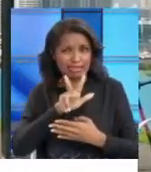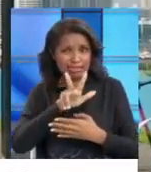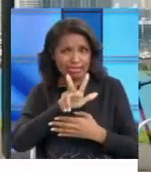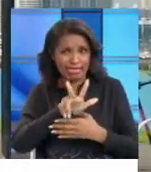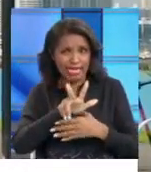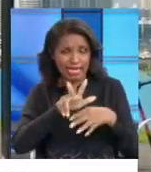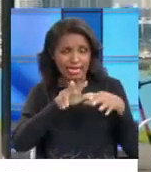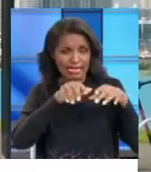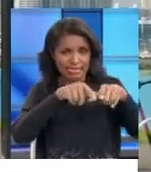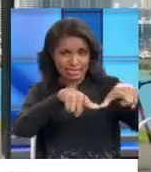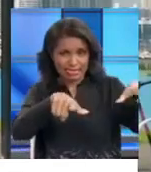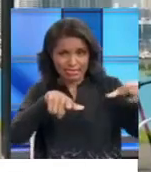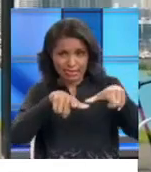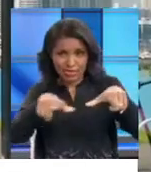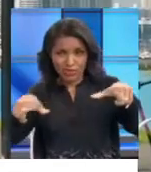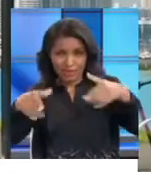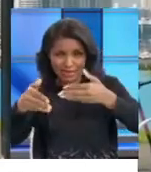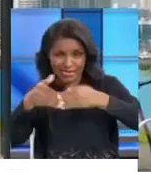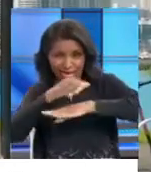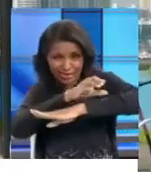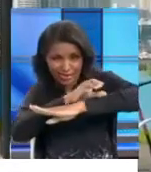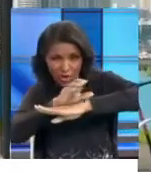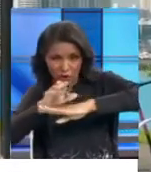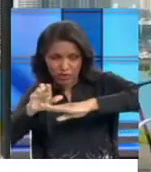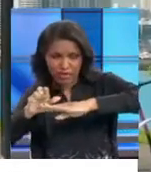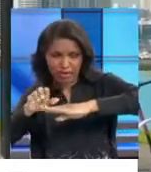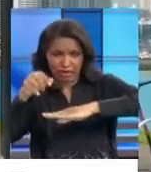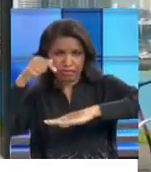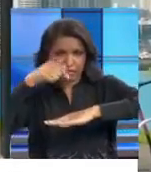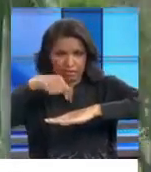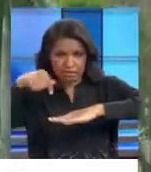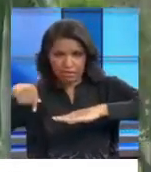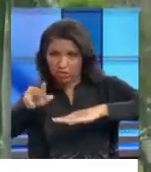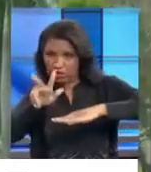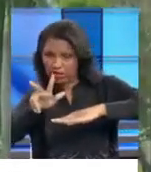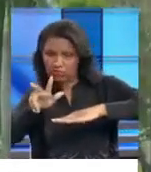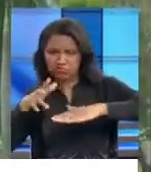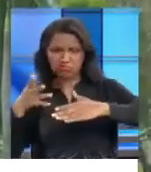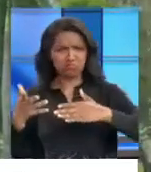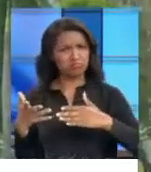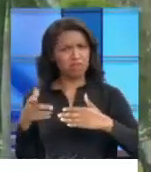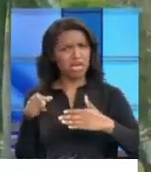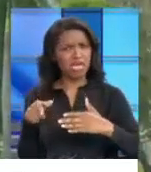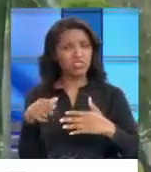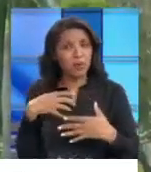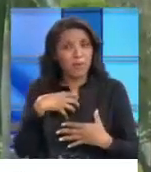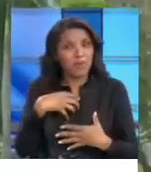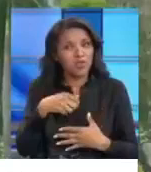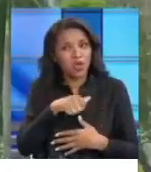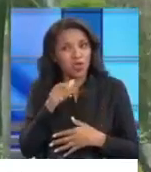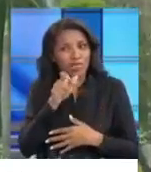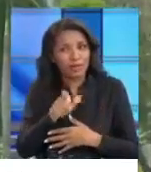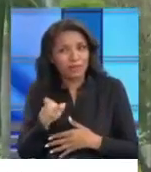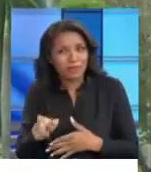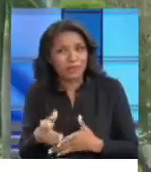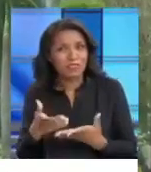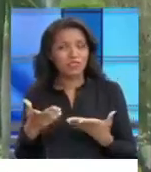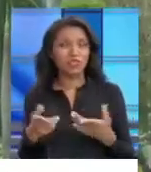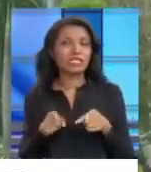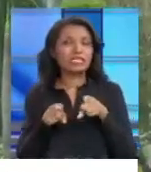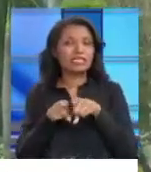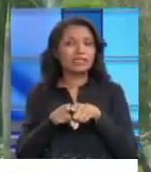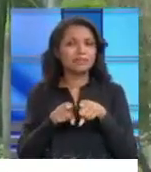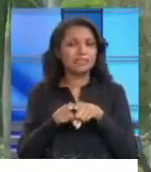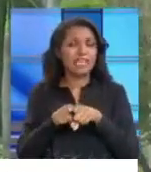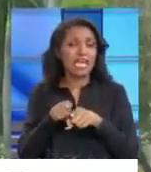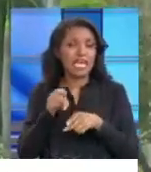del Ministerio de Economía y Finanzas a la Alcaldía de Panamá, tras considerar que es un proceso ilegal y que va en contra de la conservación de las áreas verdes